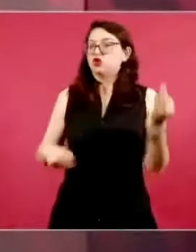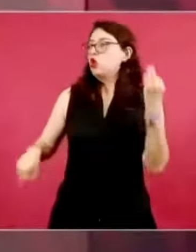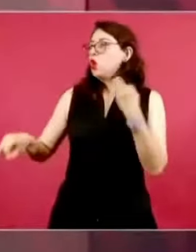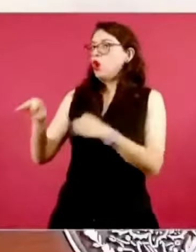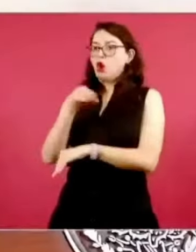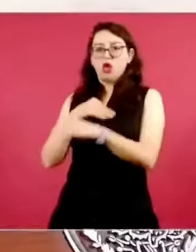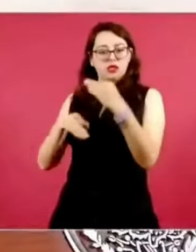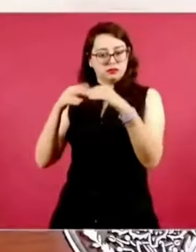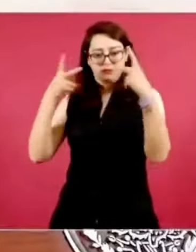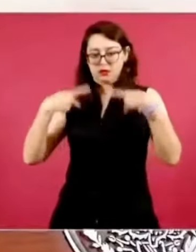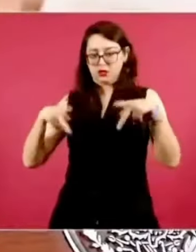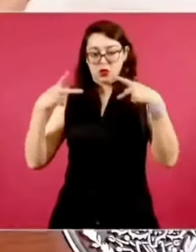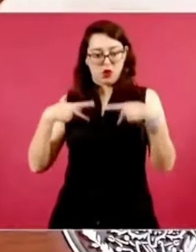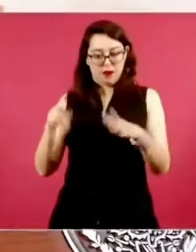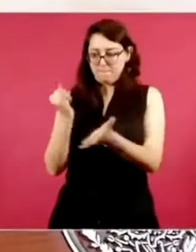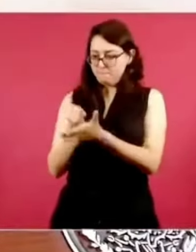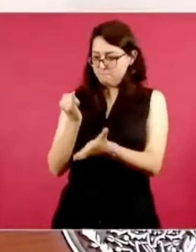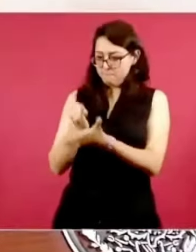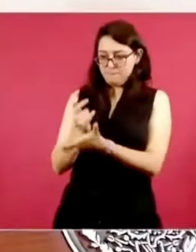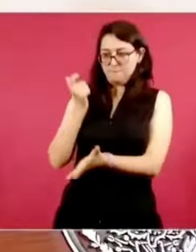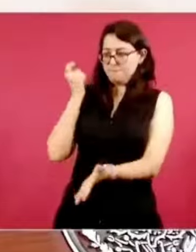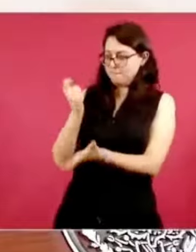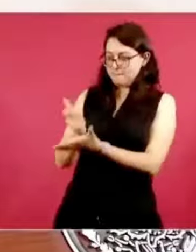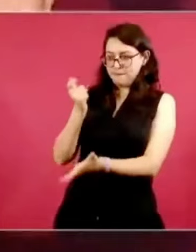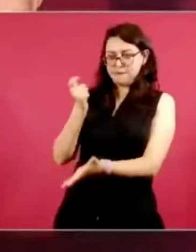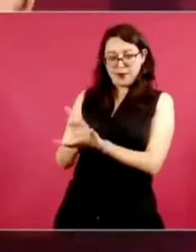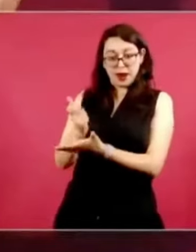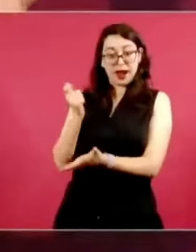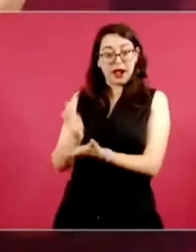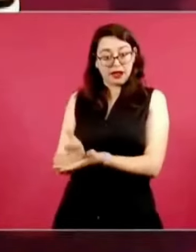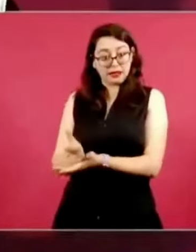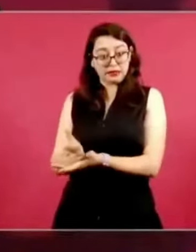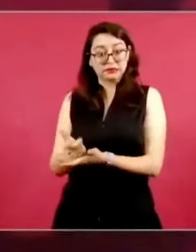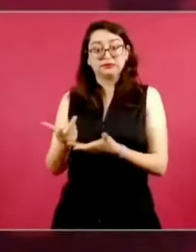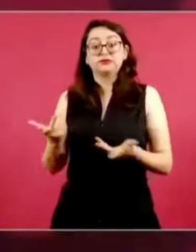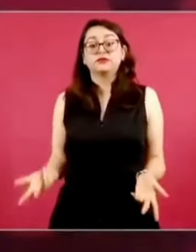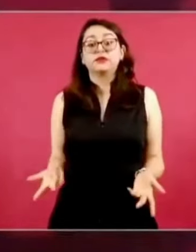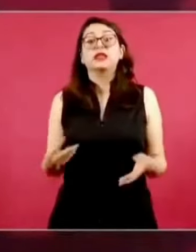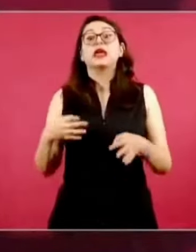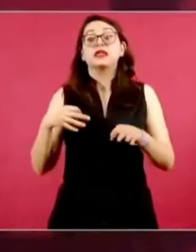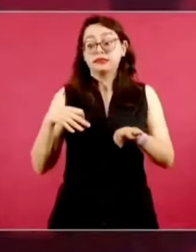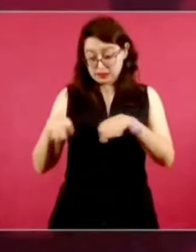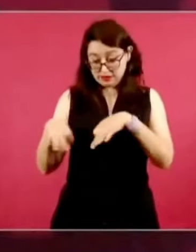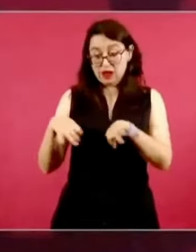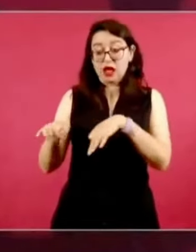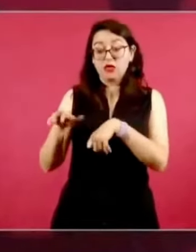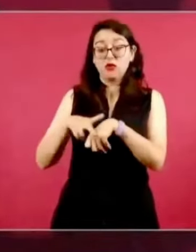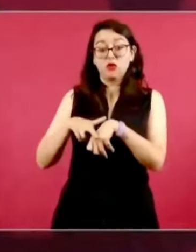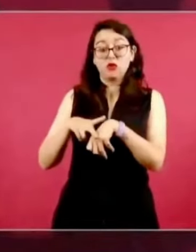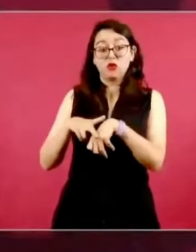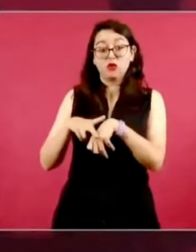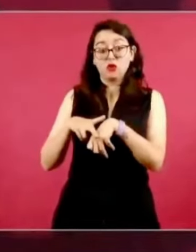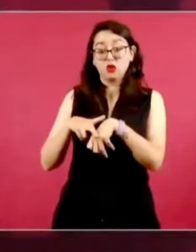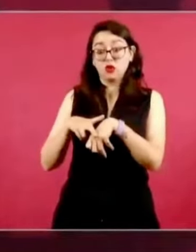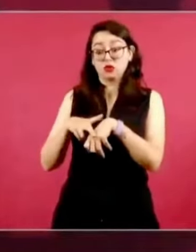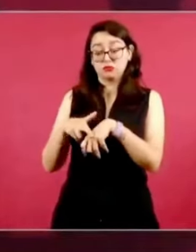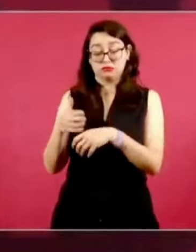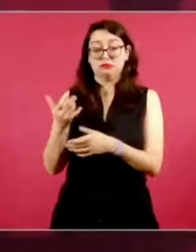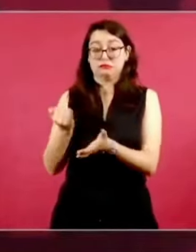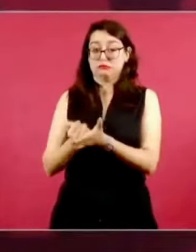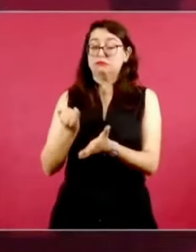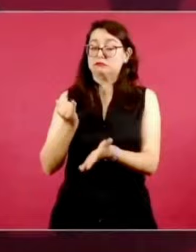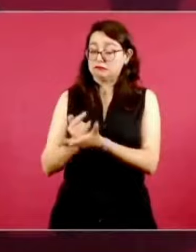mismo es más pagan más impuestos los obreros que los